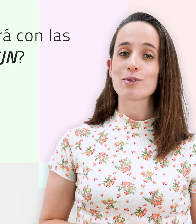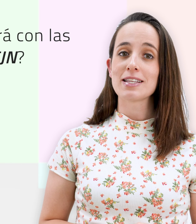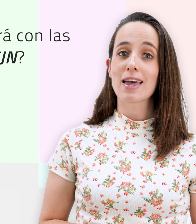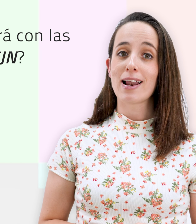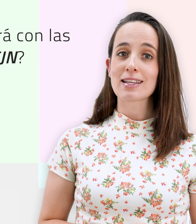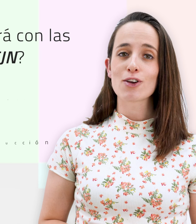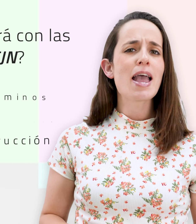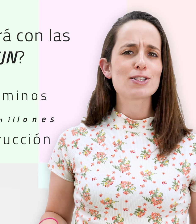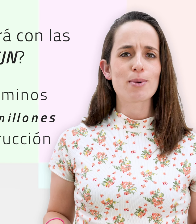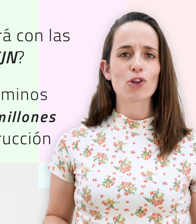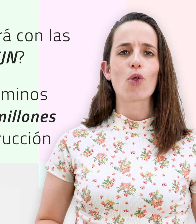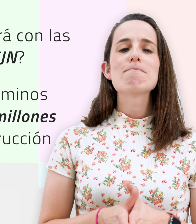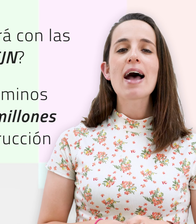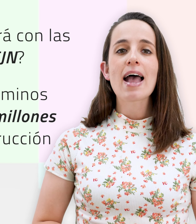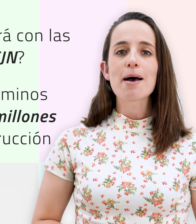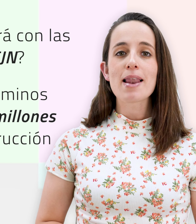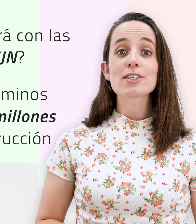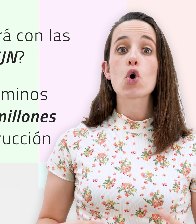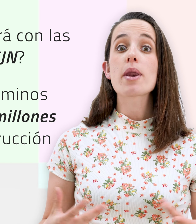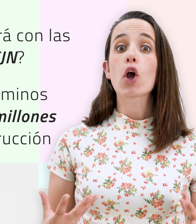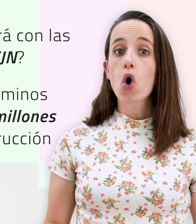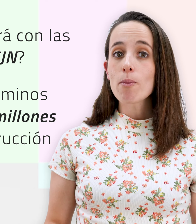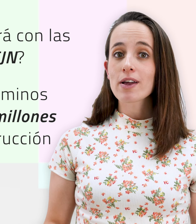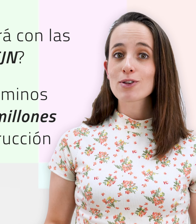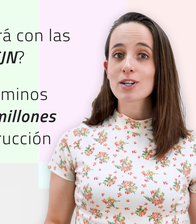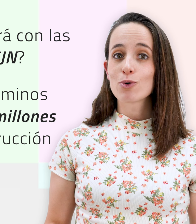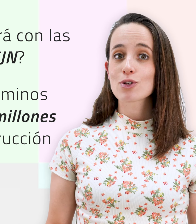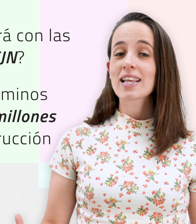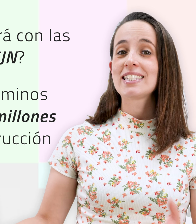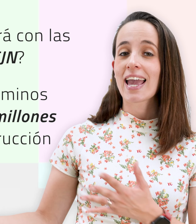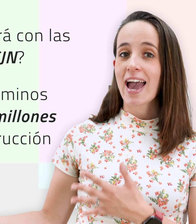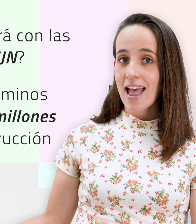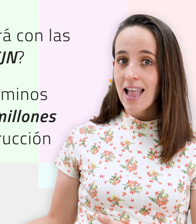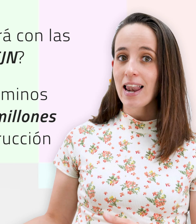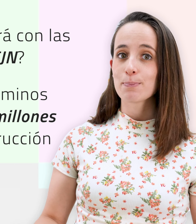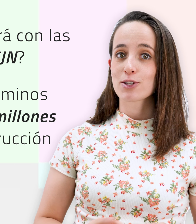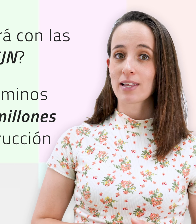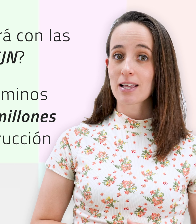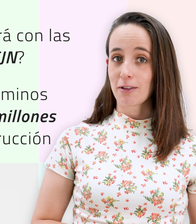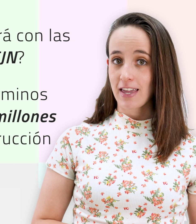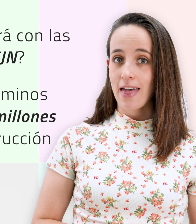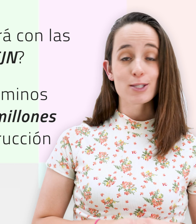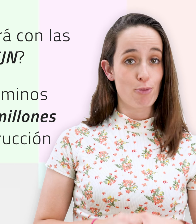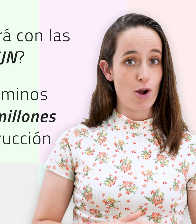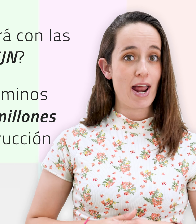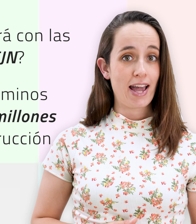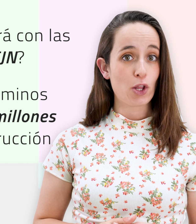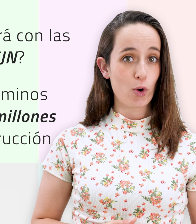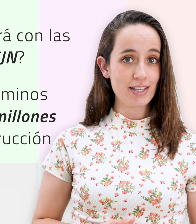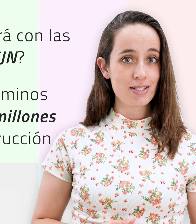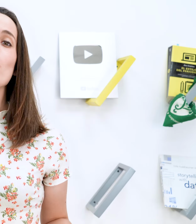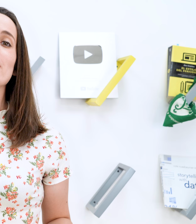corte de justicia de la nación y sobre todo van a hablar sobre cómo estos recursos llegarán a las personas damnificadas por el